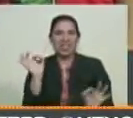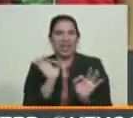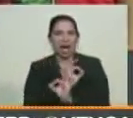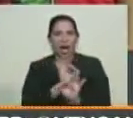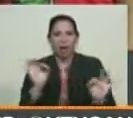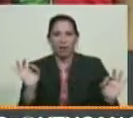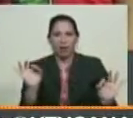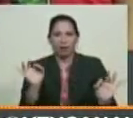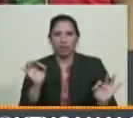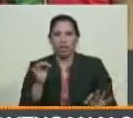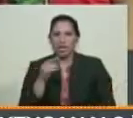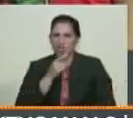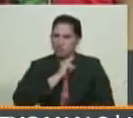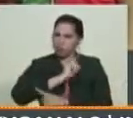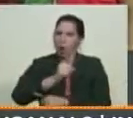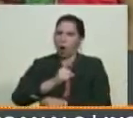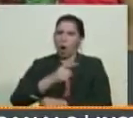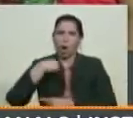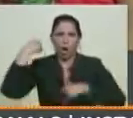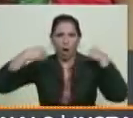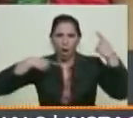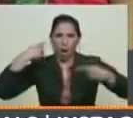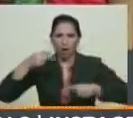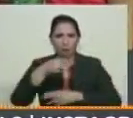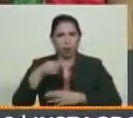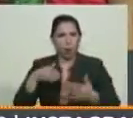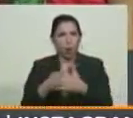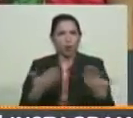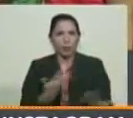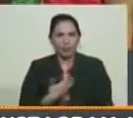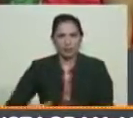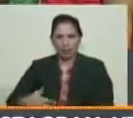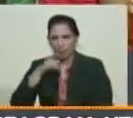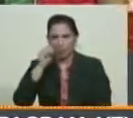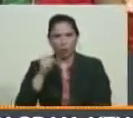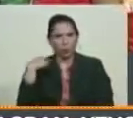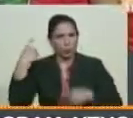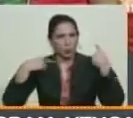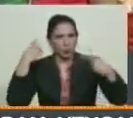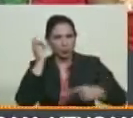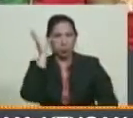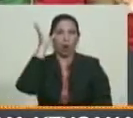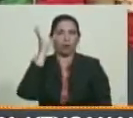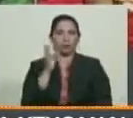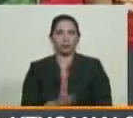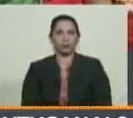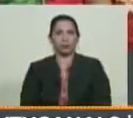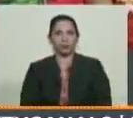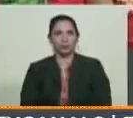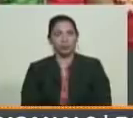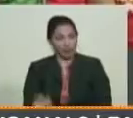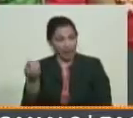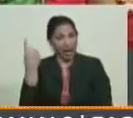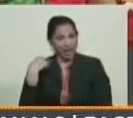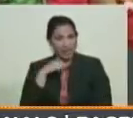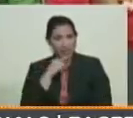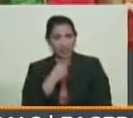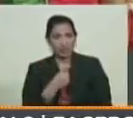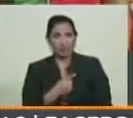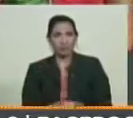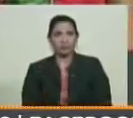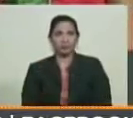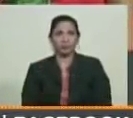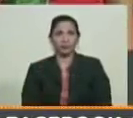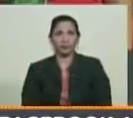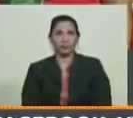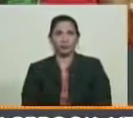las cosas más locas como este magnicidio frustrado. Lo decía ayer en estos días, la